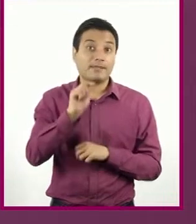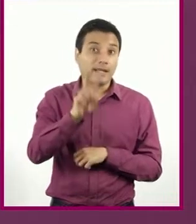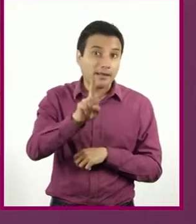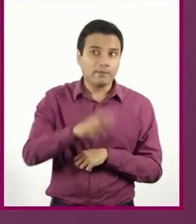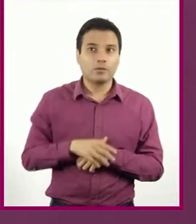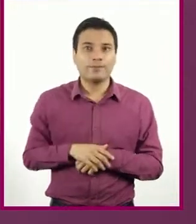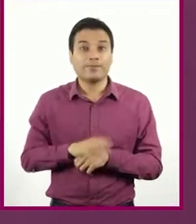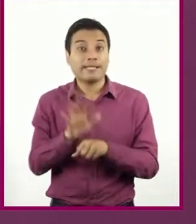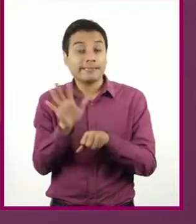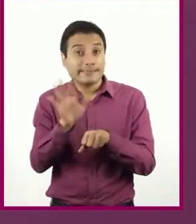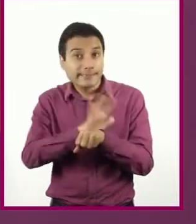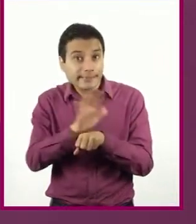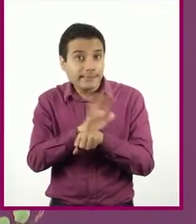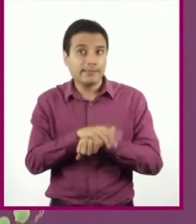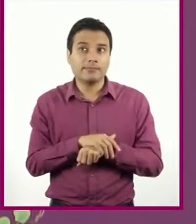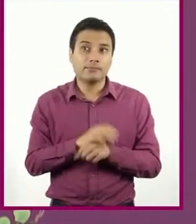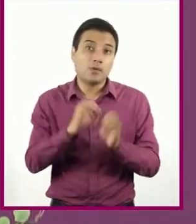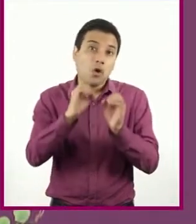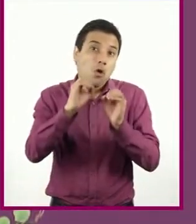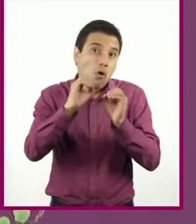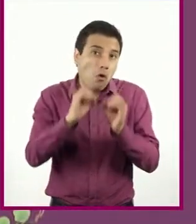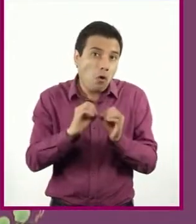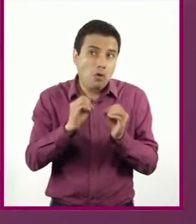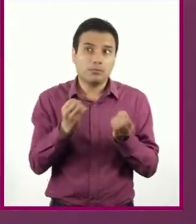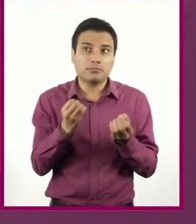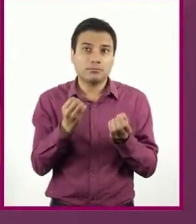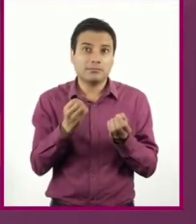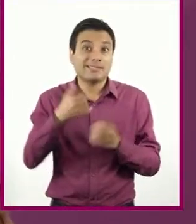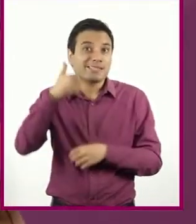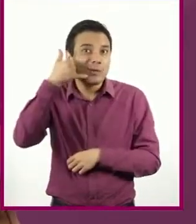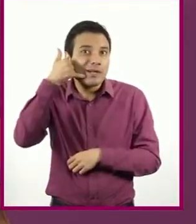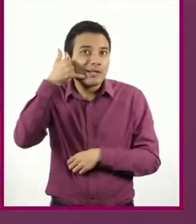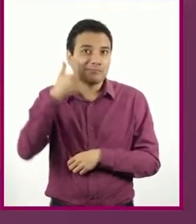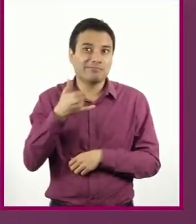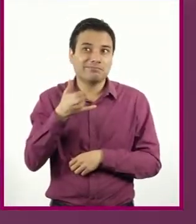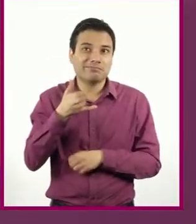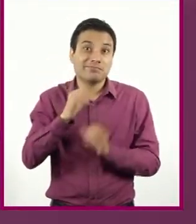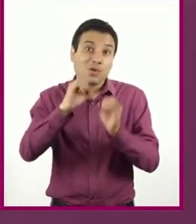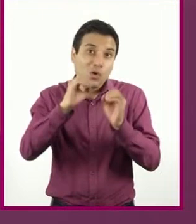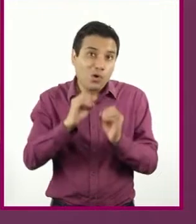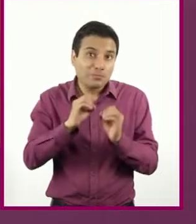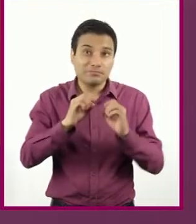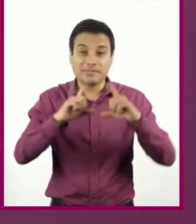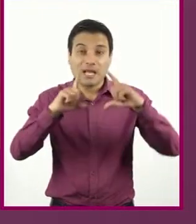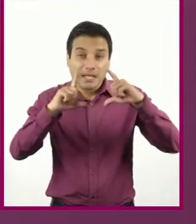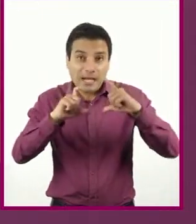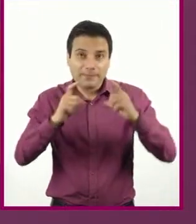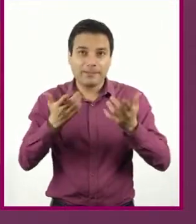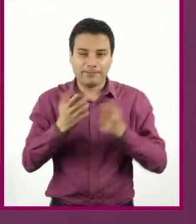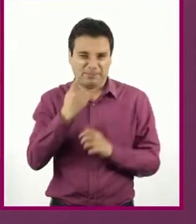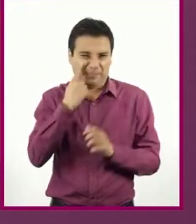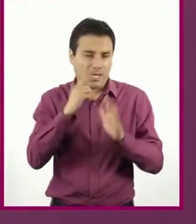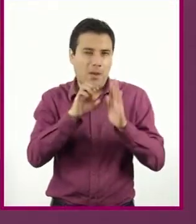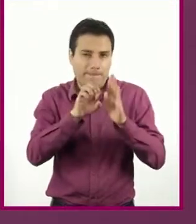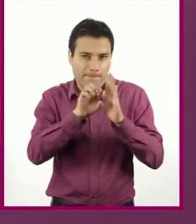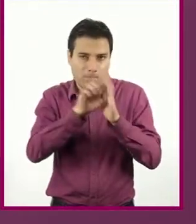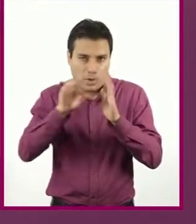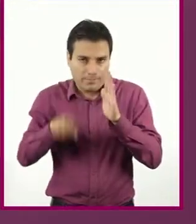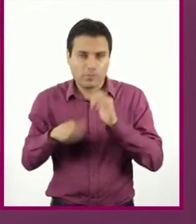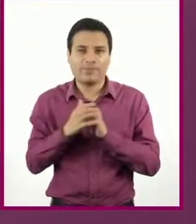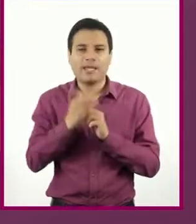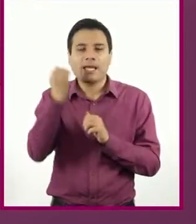el cine o las que capturamos con los celulares o las cámaras. Pensemos en las imágenes